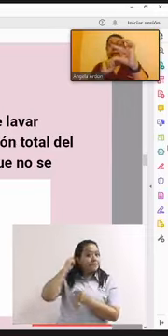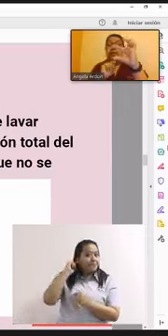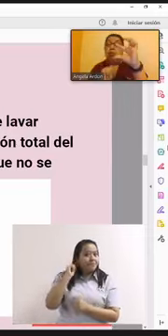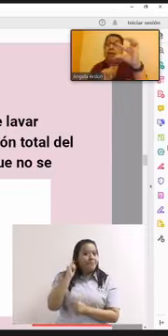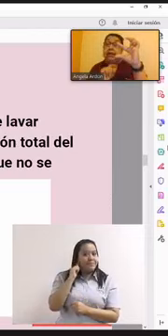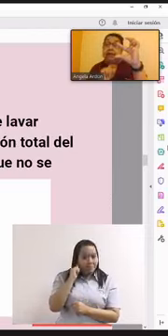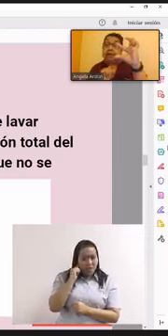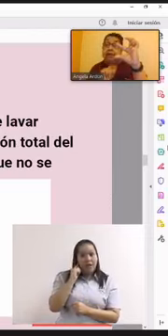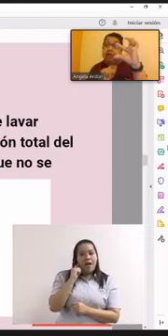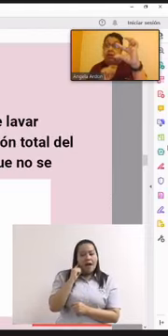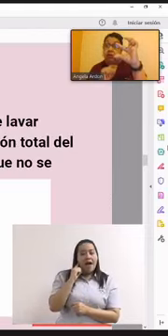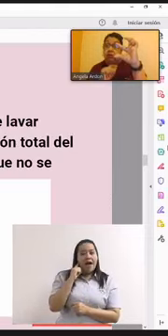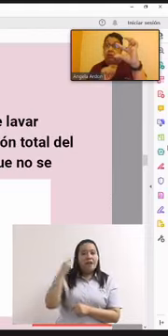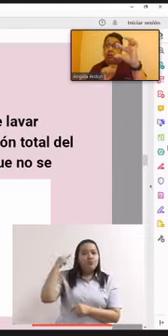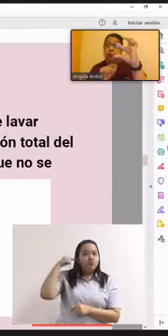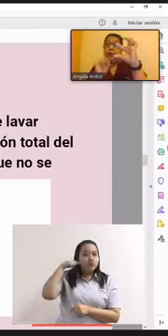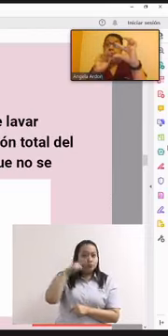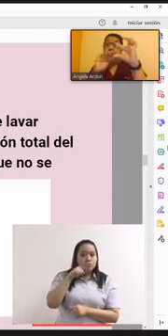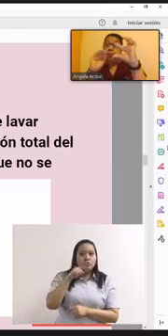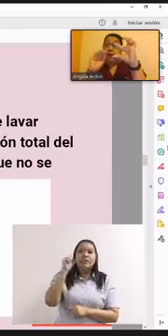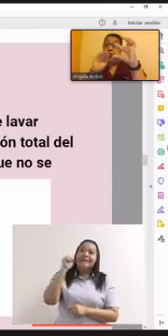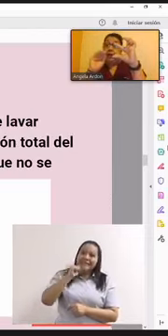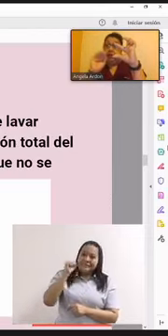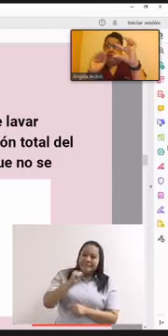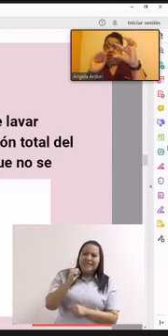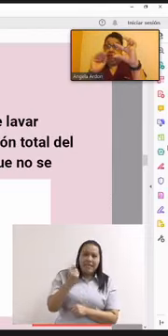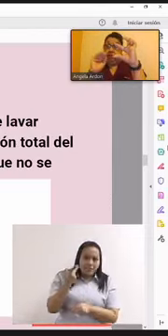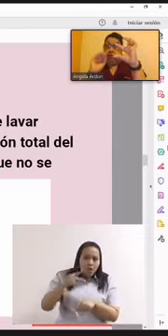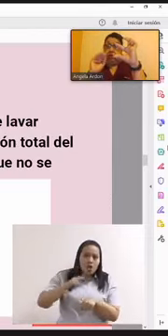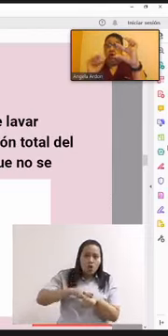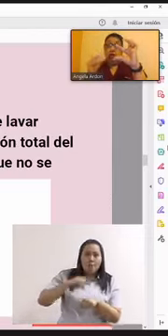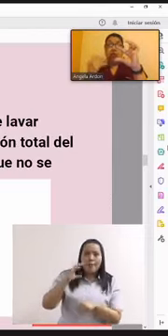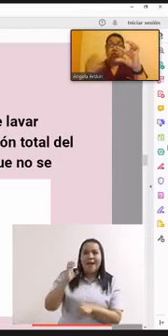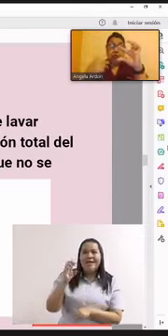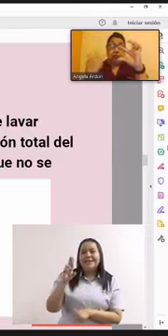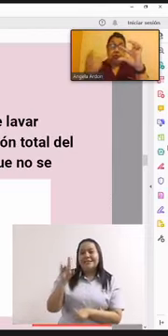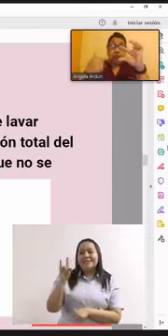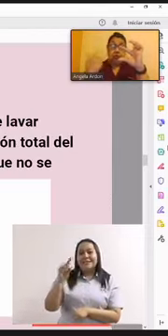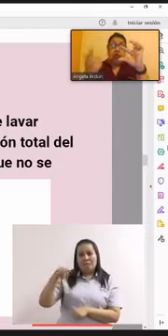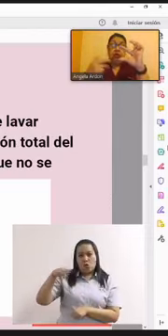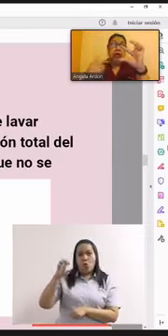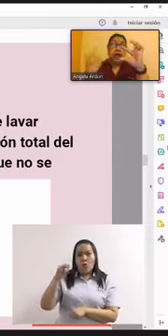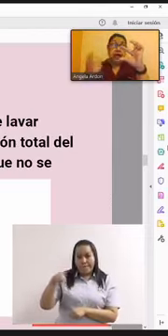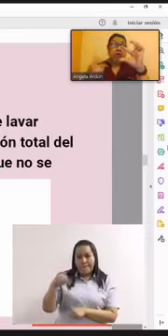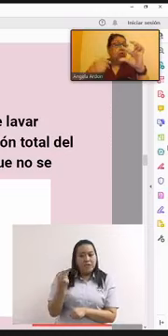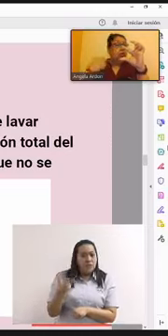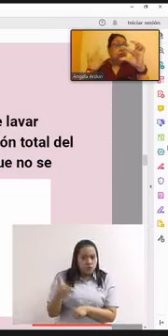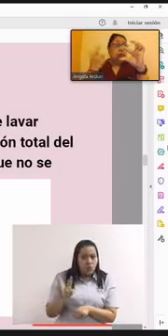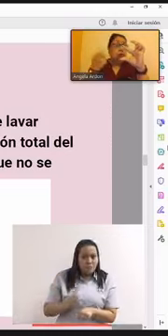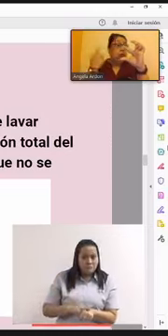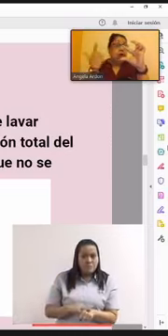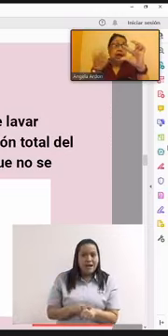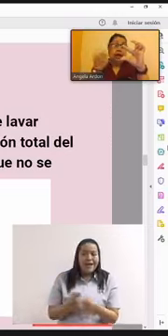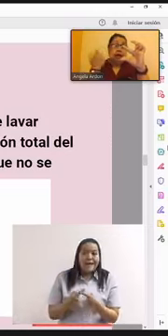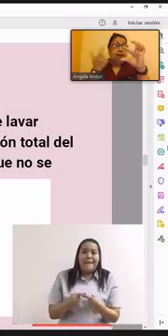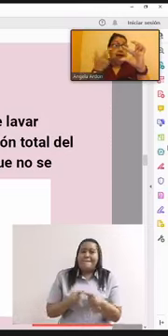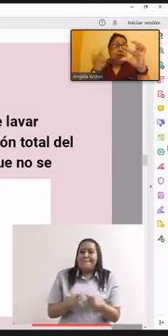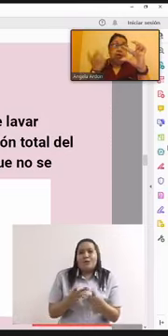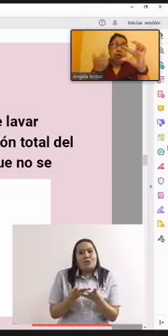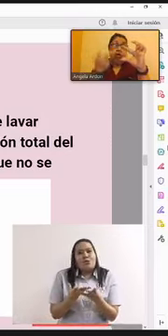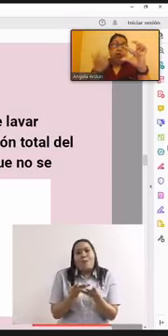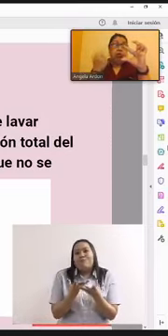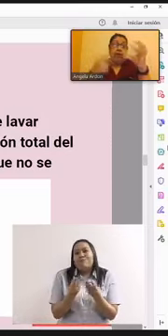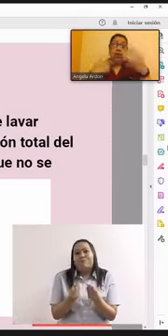El cerumen es necesario, pero normal, no en exceso. Nosotros hemos vivido casos donde hemos